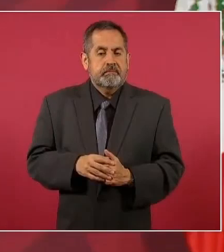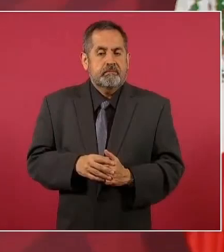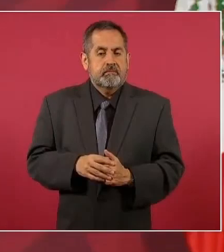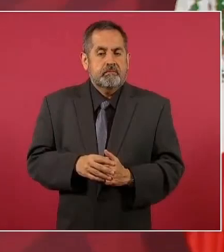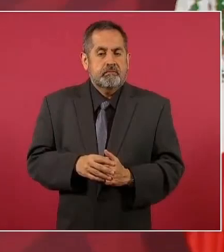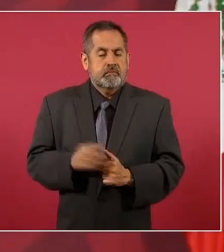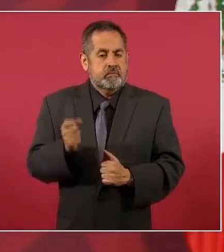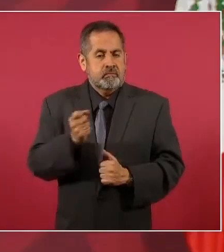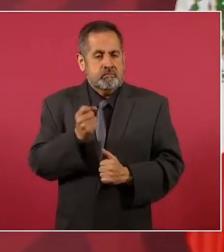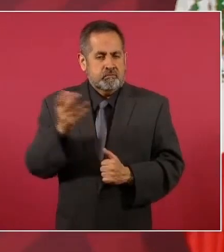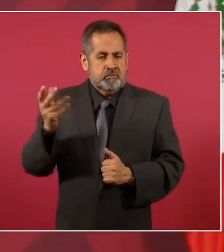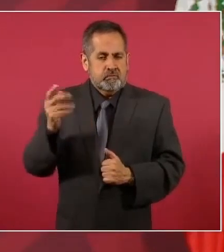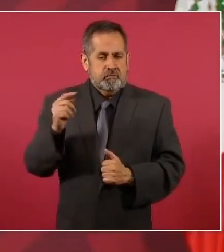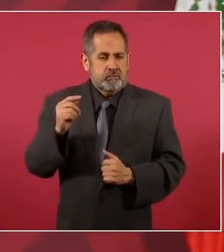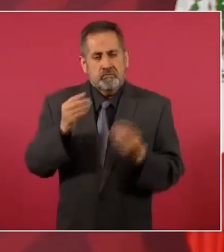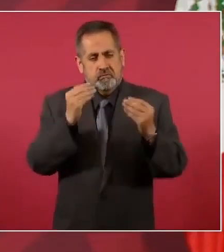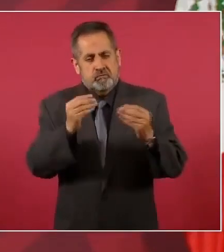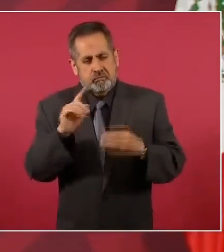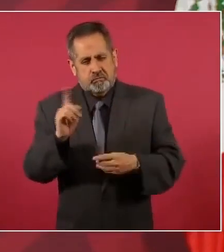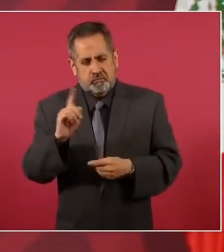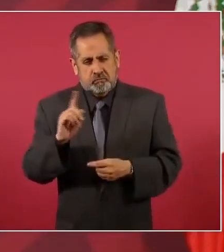algunos, para no decir muchos,